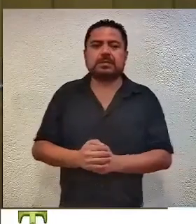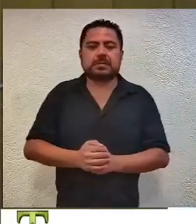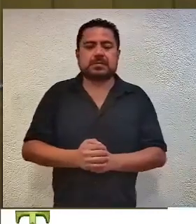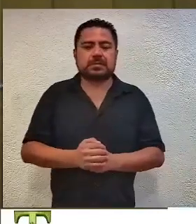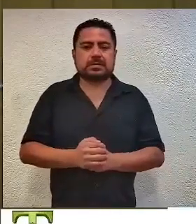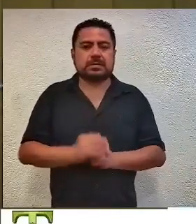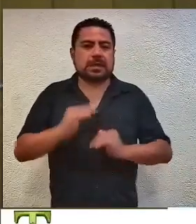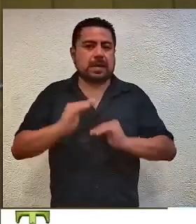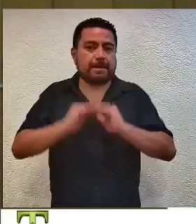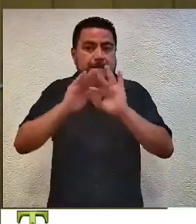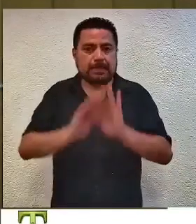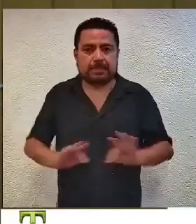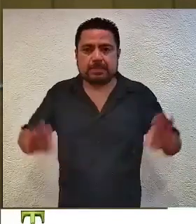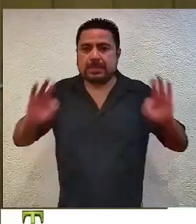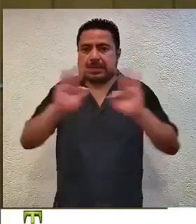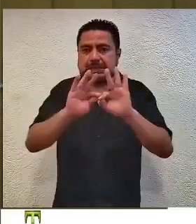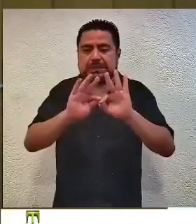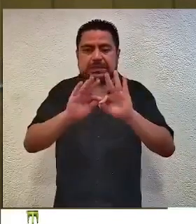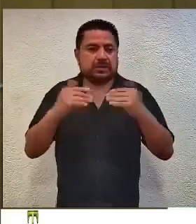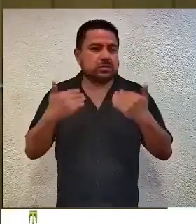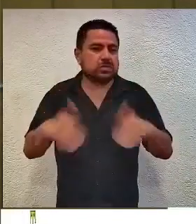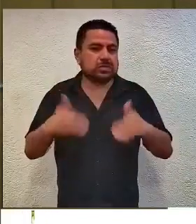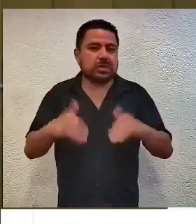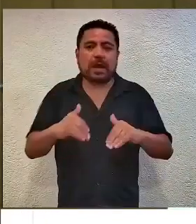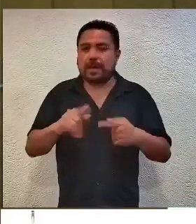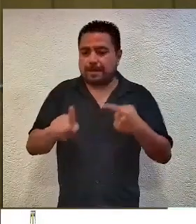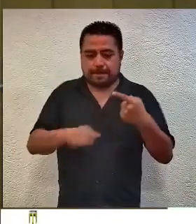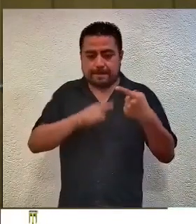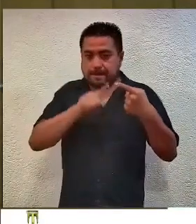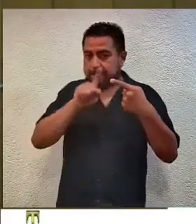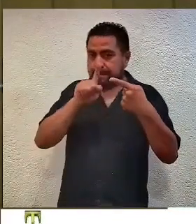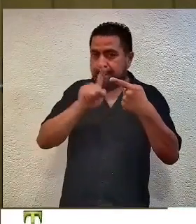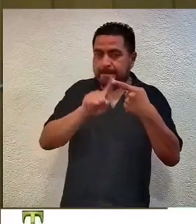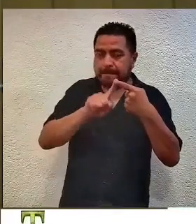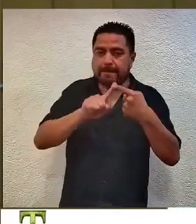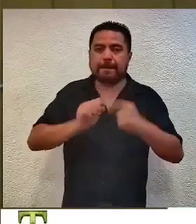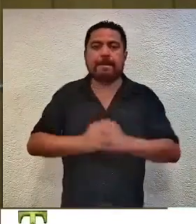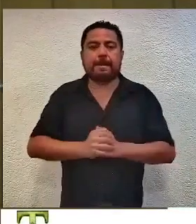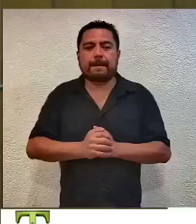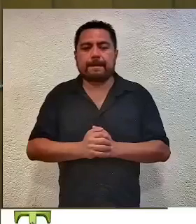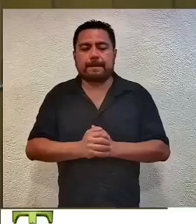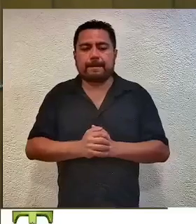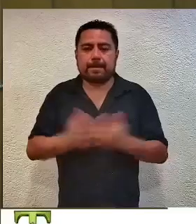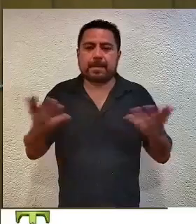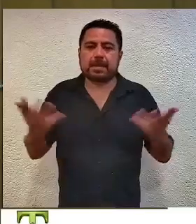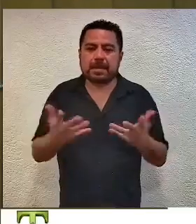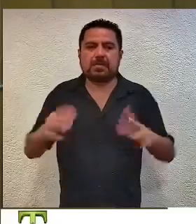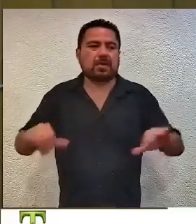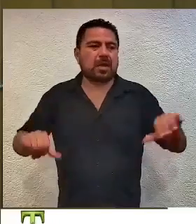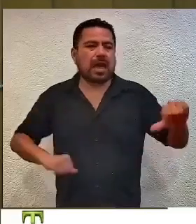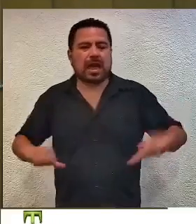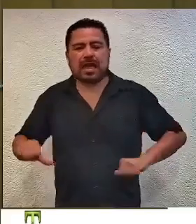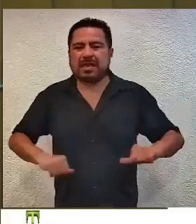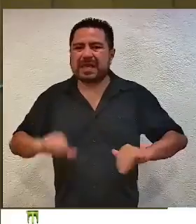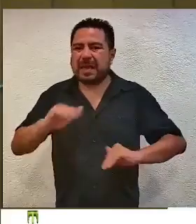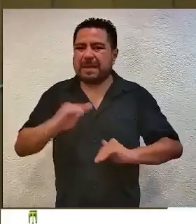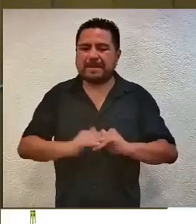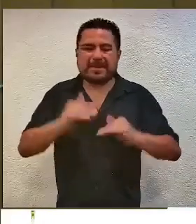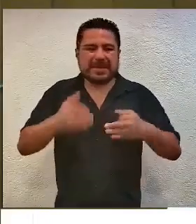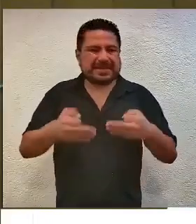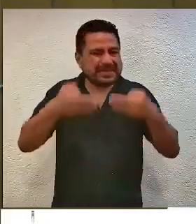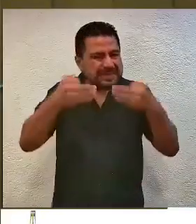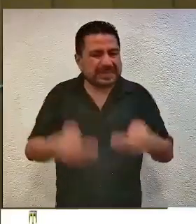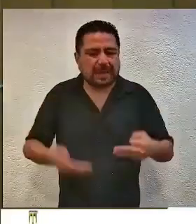Era tan importante para la ponencia, primeramente, hicimos ejercicios para precisar